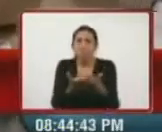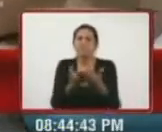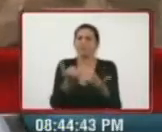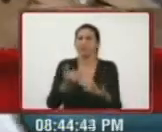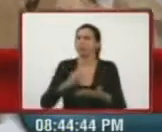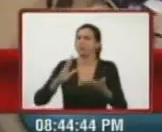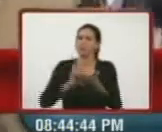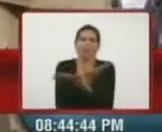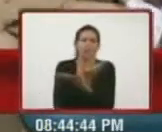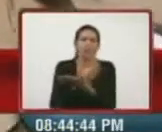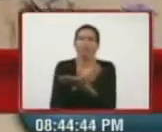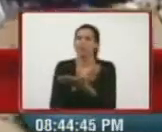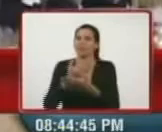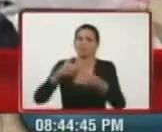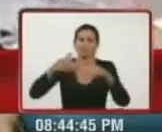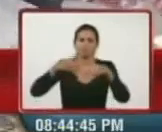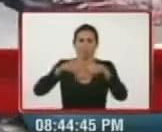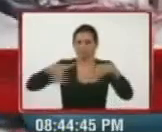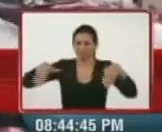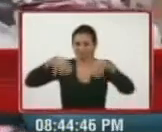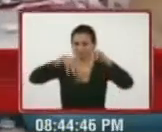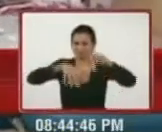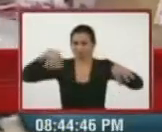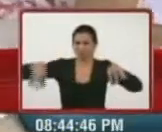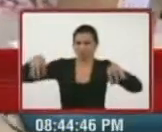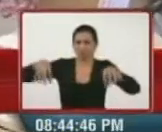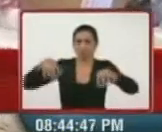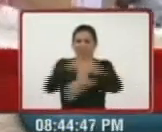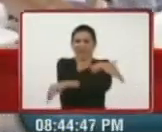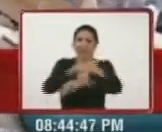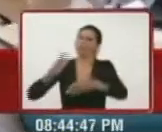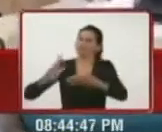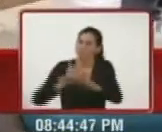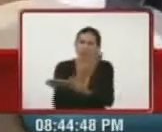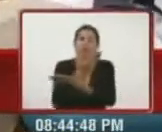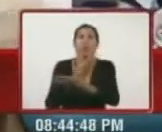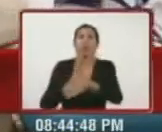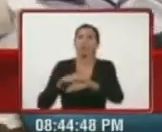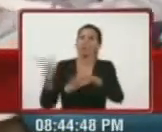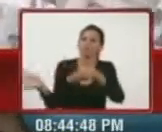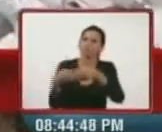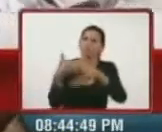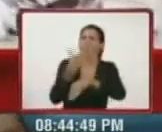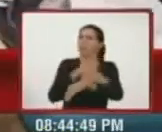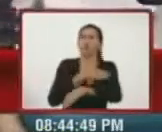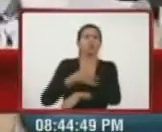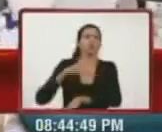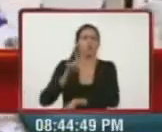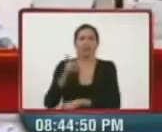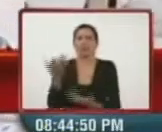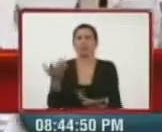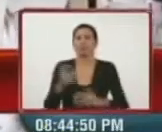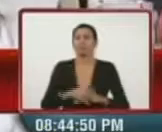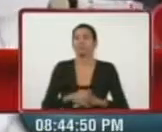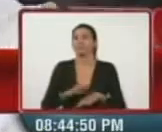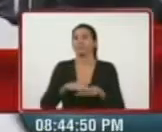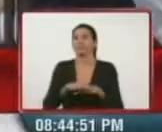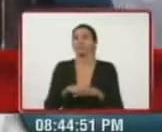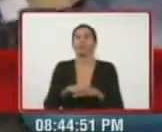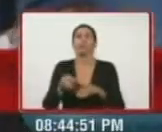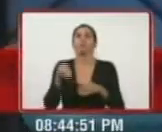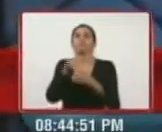esta barricada, porque estaban atentando con ellos muchas veces, y una de las cosas que ellos enfocaban era que se encontraban